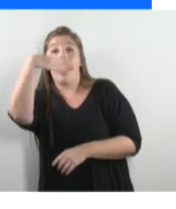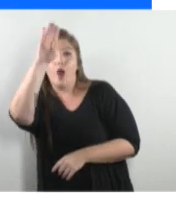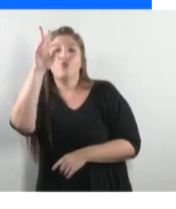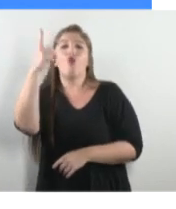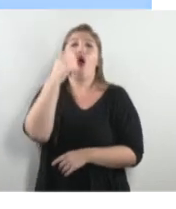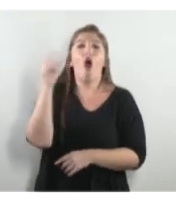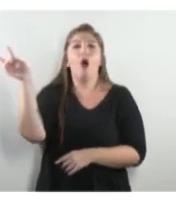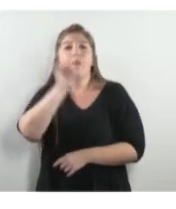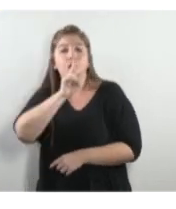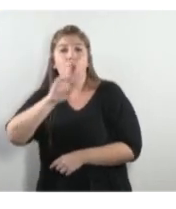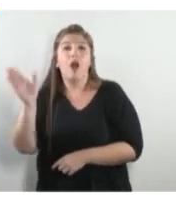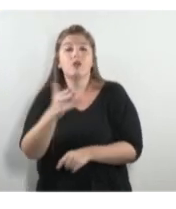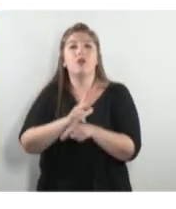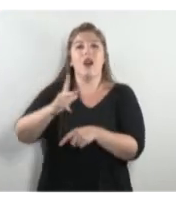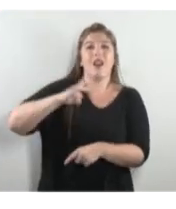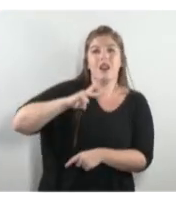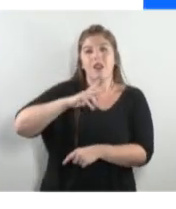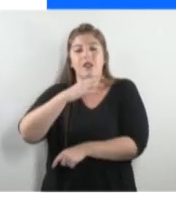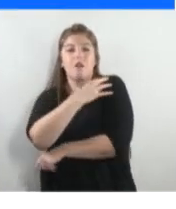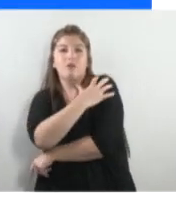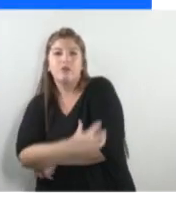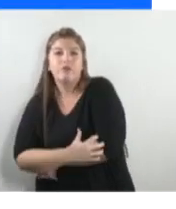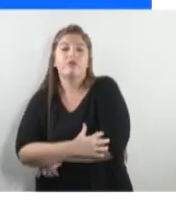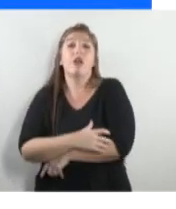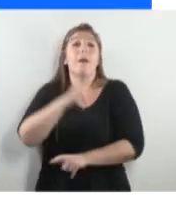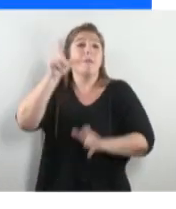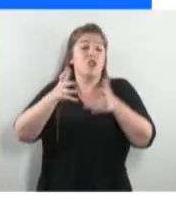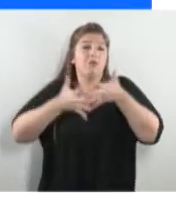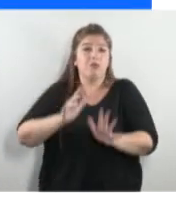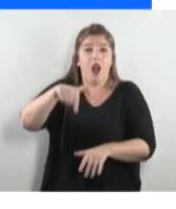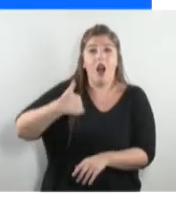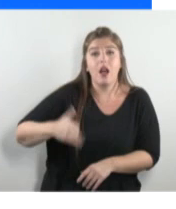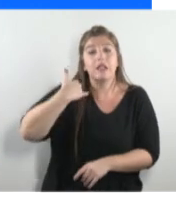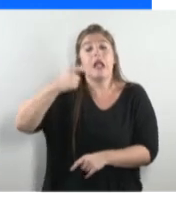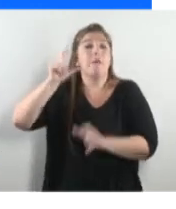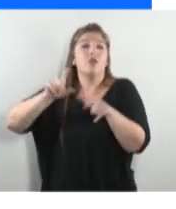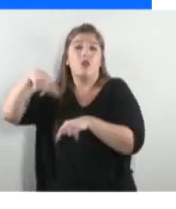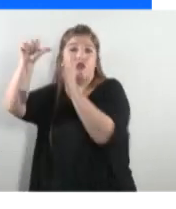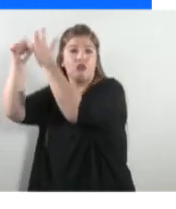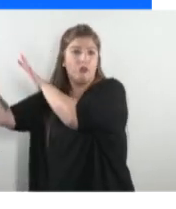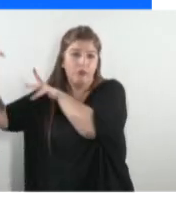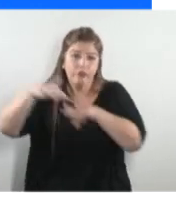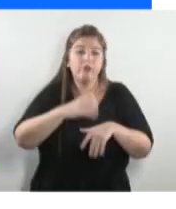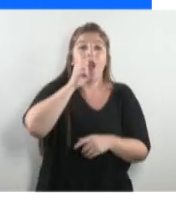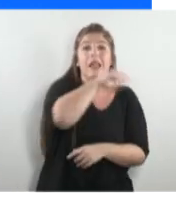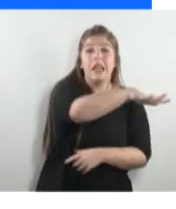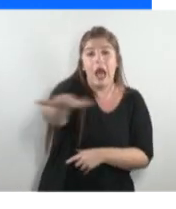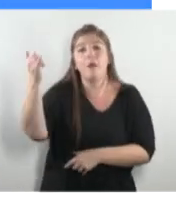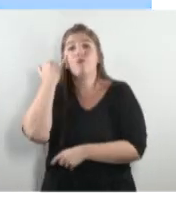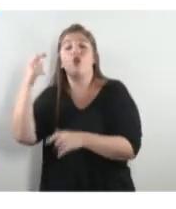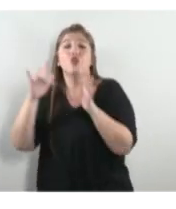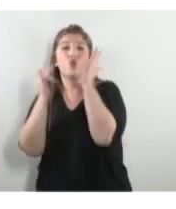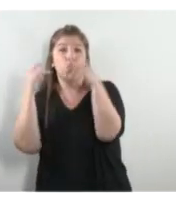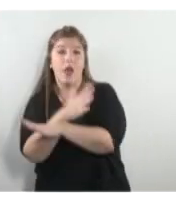mujeres, riqueza y miseria, criollos e inmigrantes, campo y ciudad. Todo, o casi